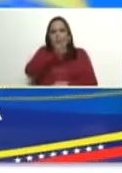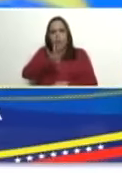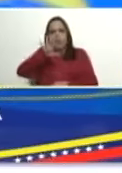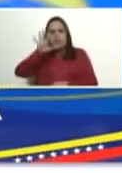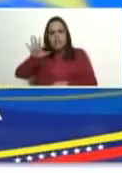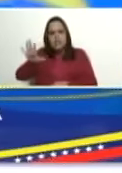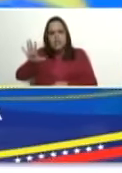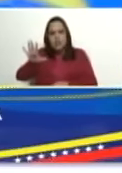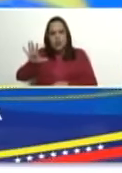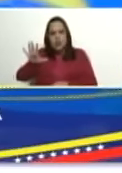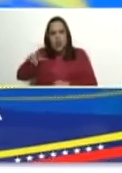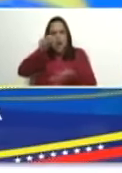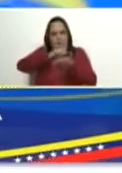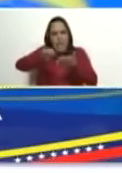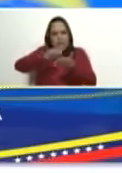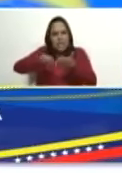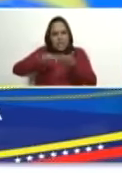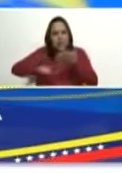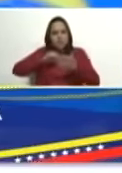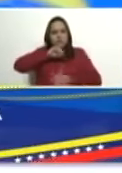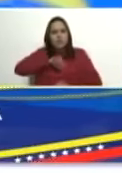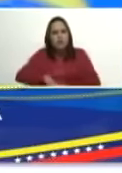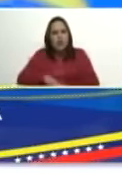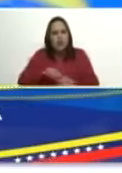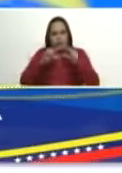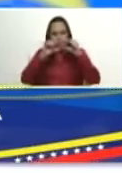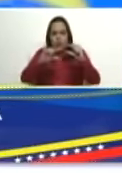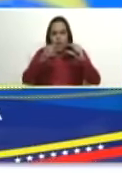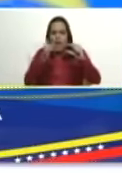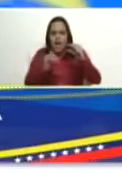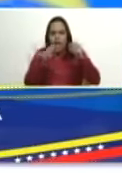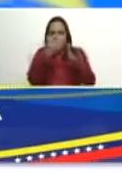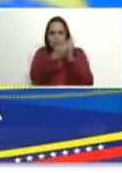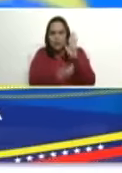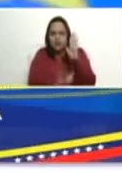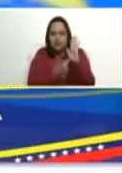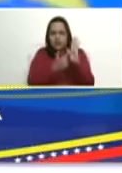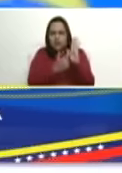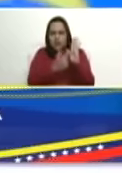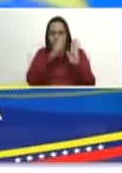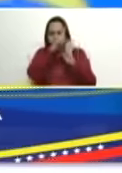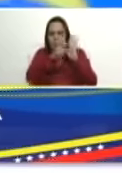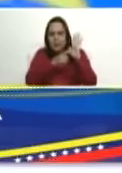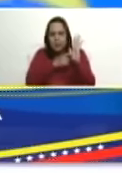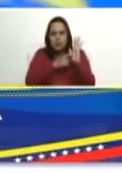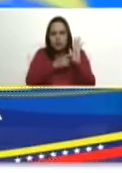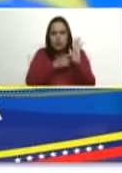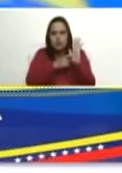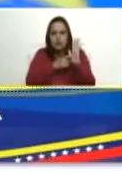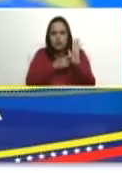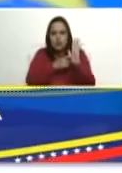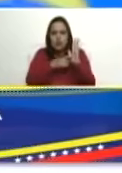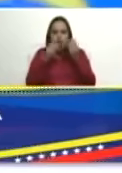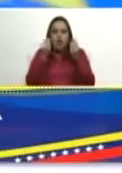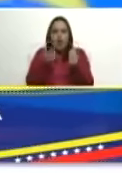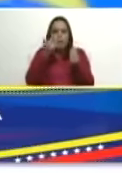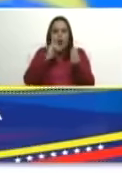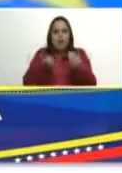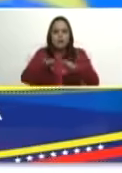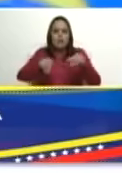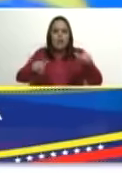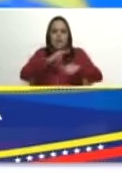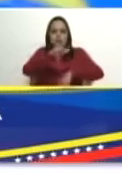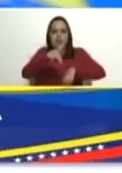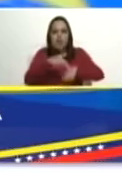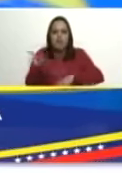145 documentos que constituyen la configuración del territorio